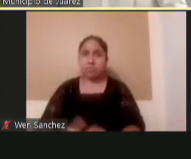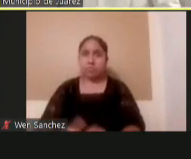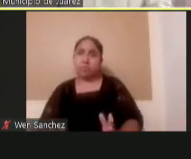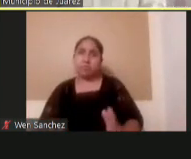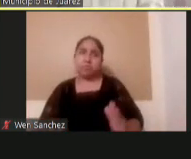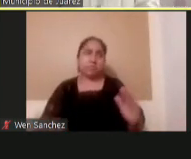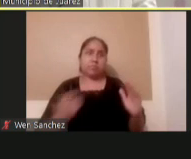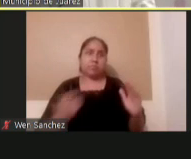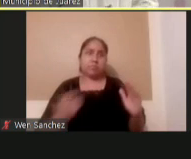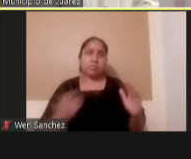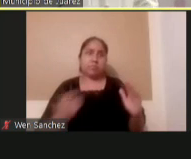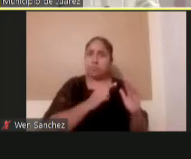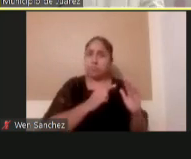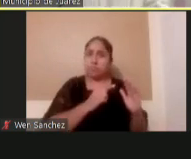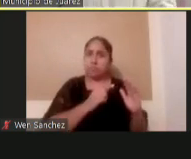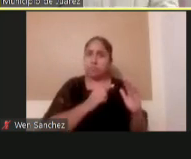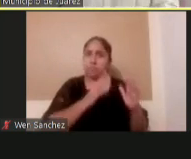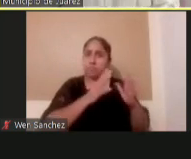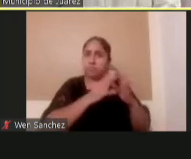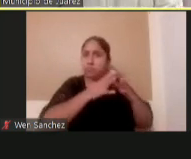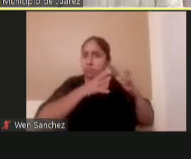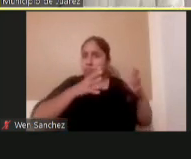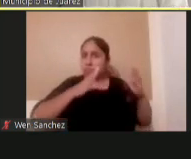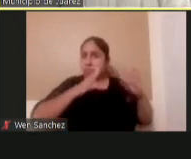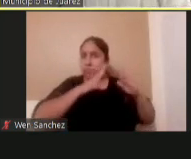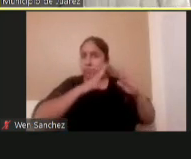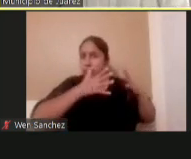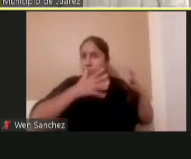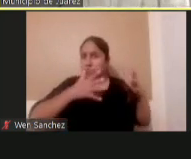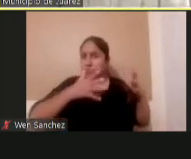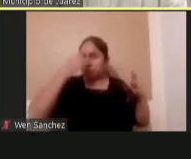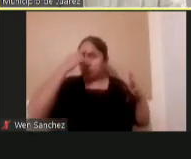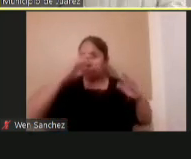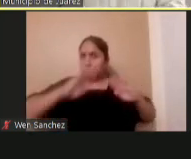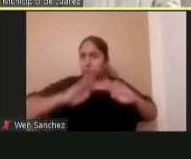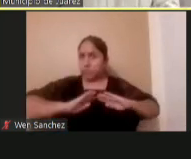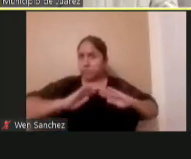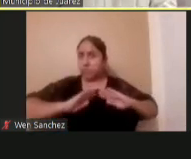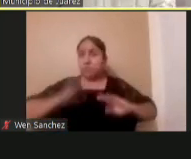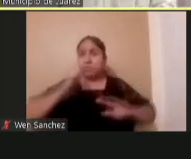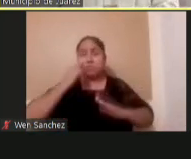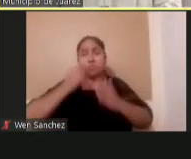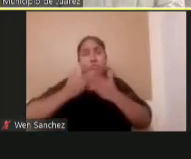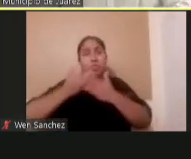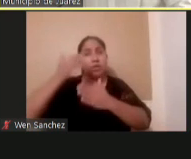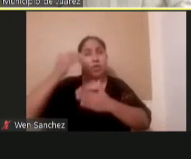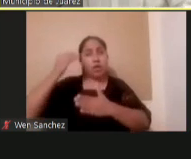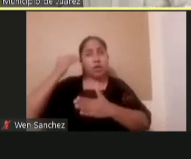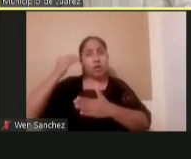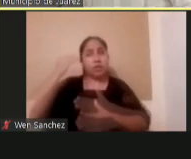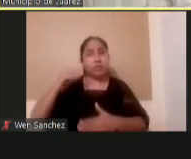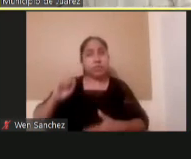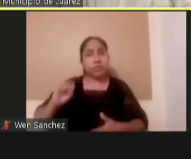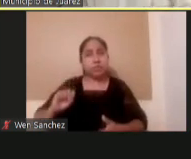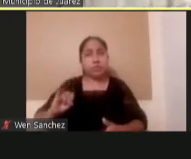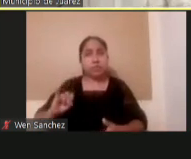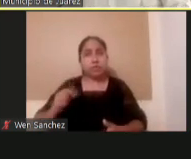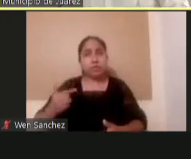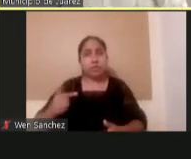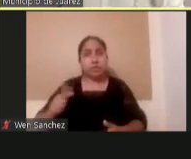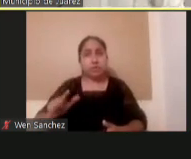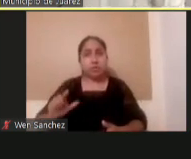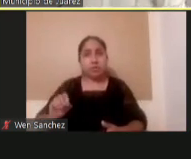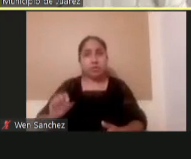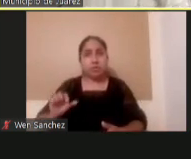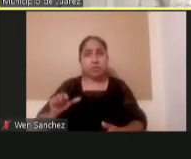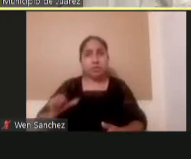Nacional. Desde su fundación a mediados del siglo XVII, la entonces llamada